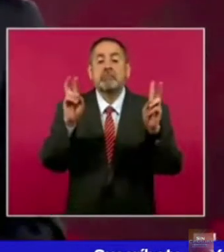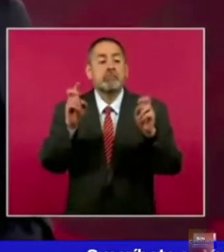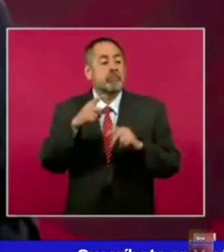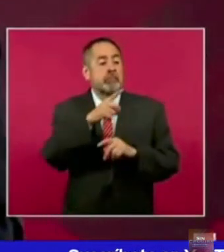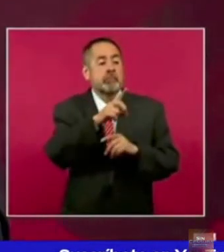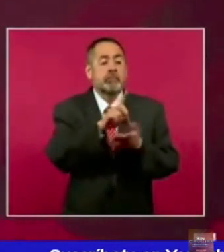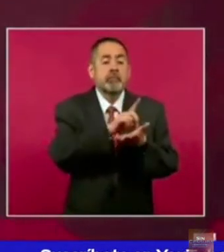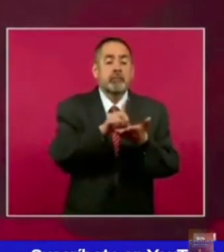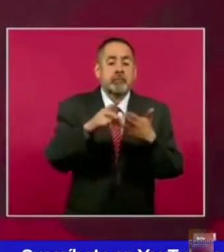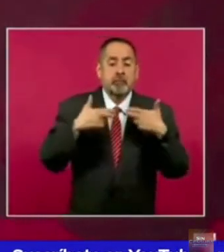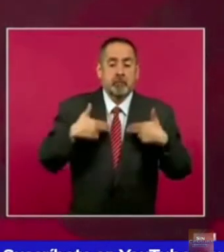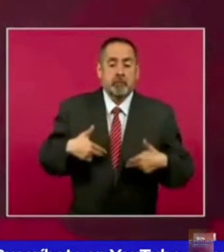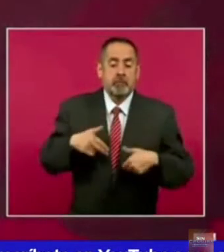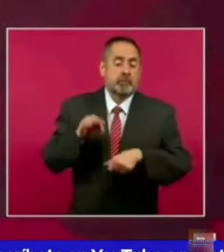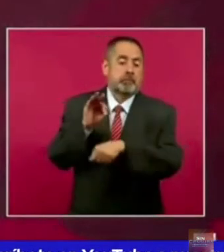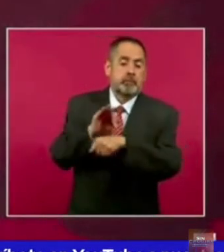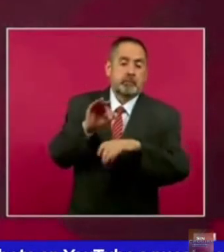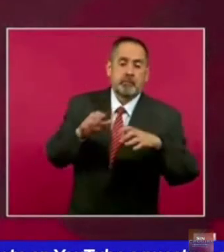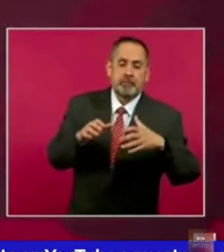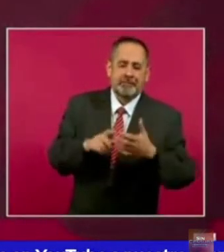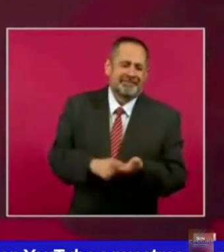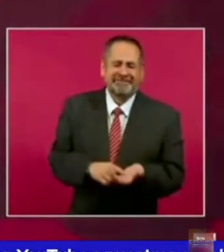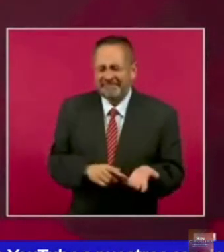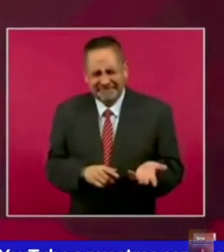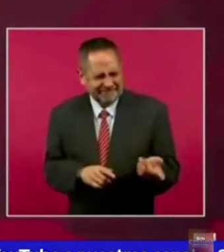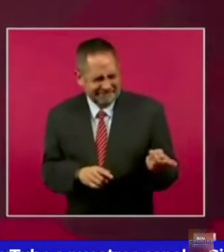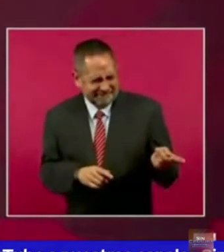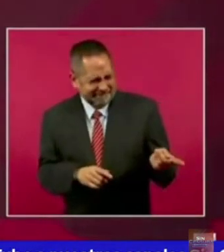humanos, o los